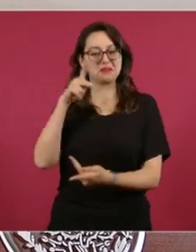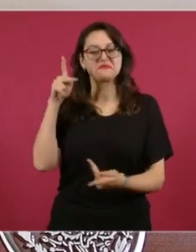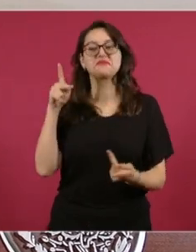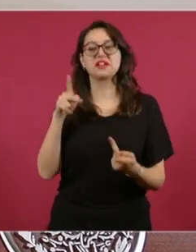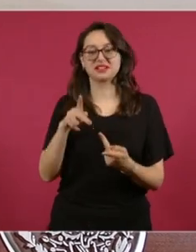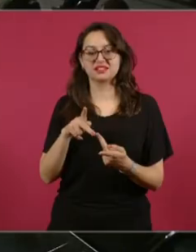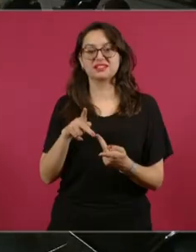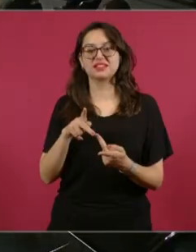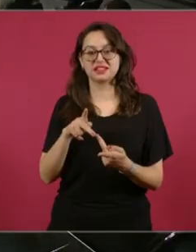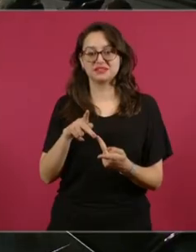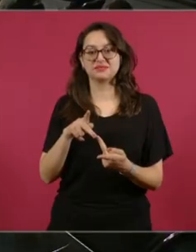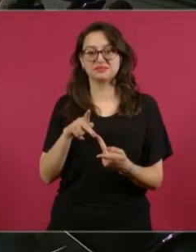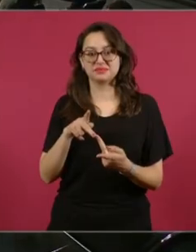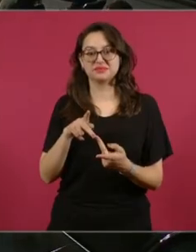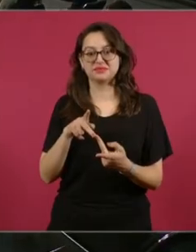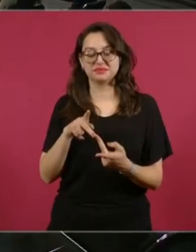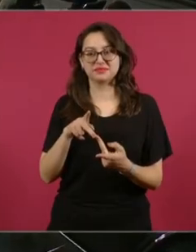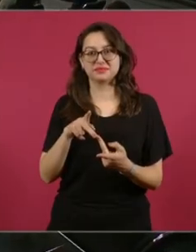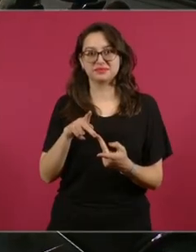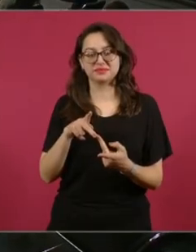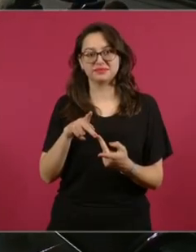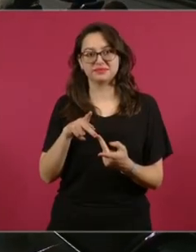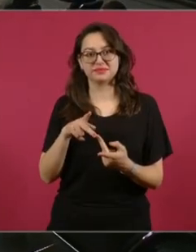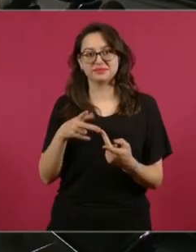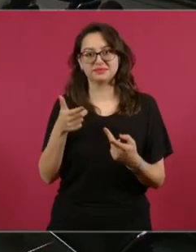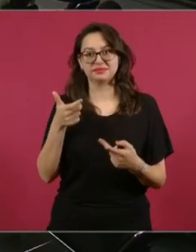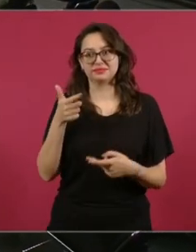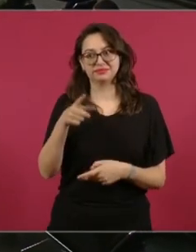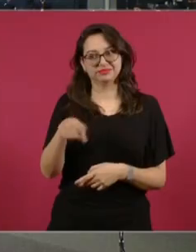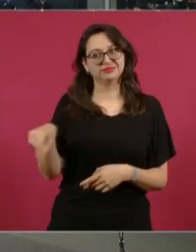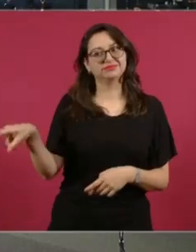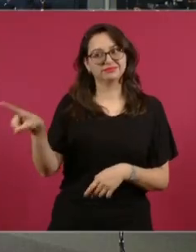y se tuvo que ir en la madrugada.